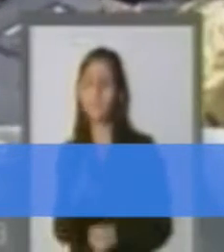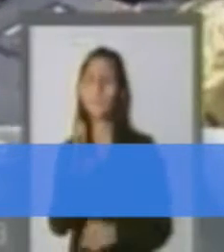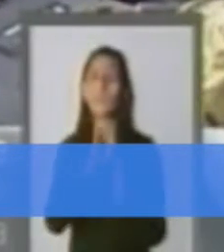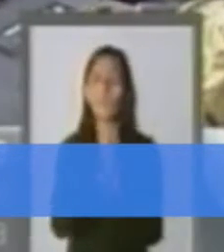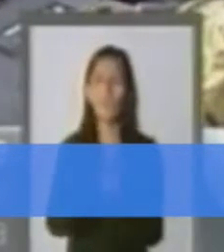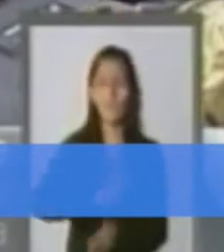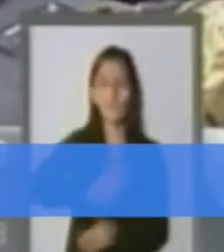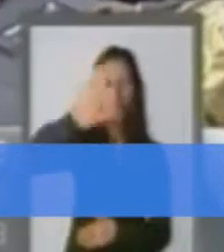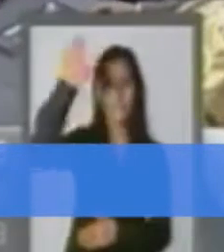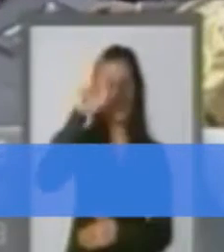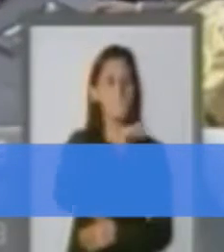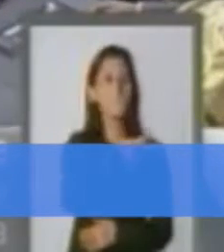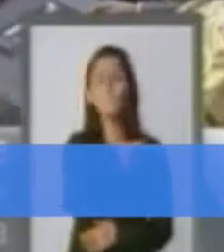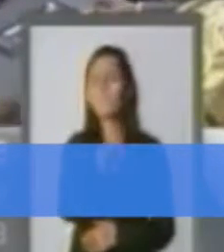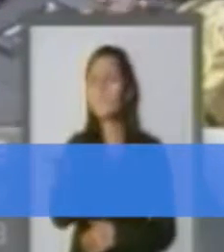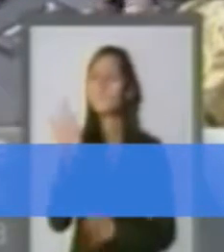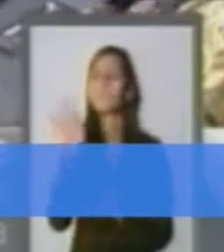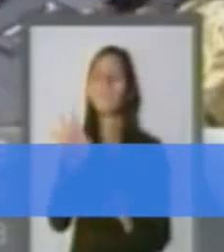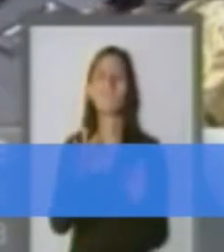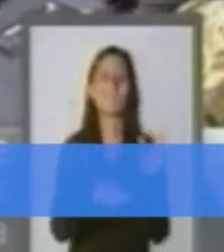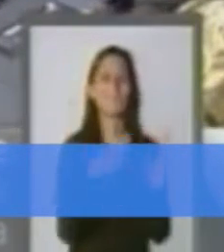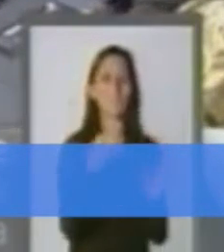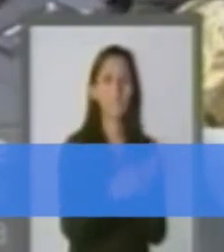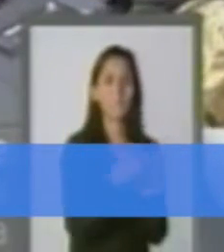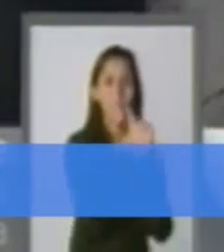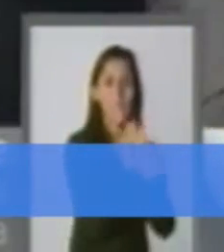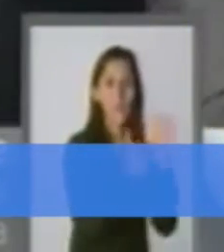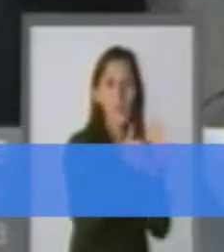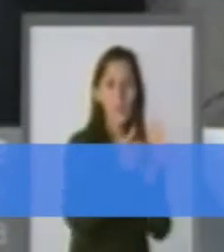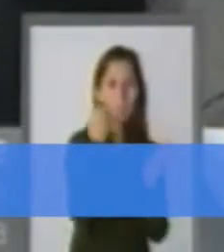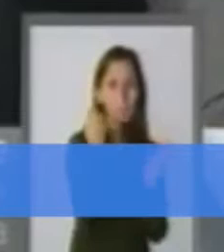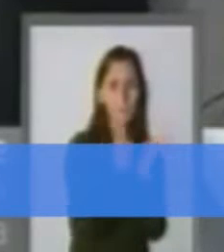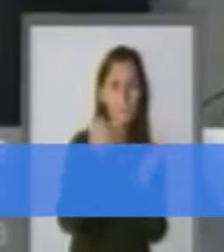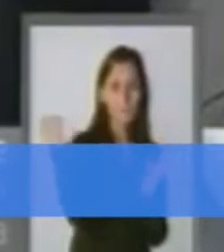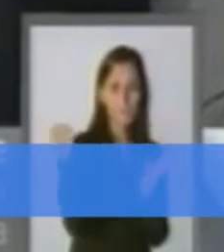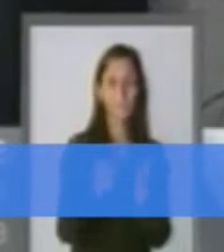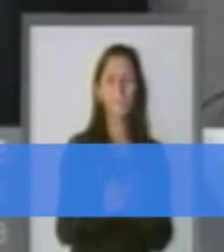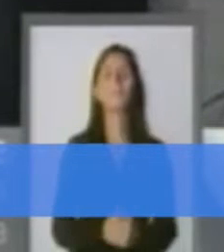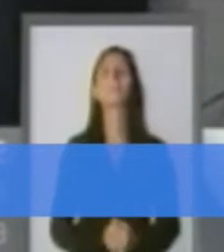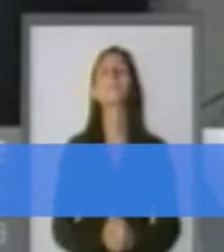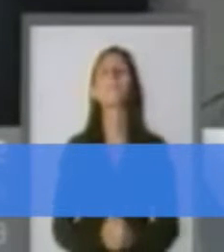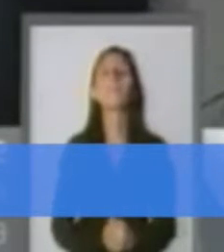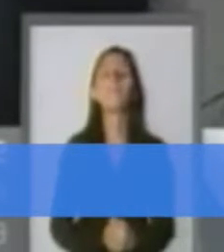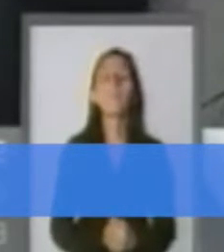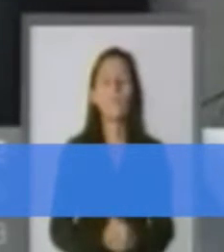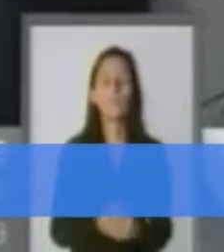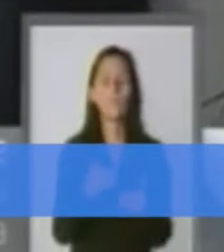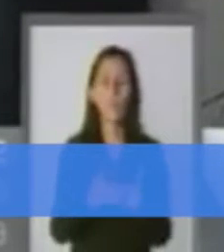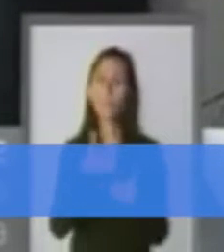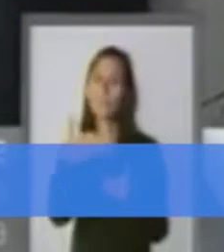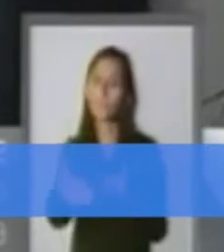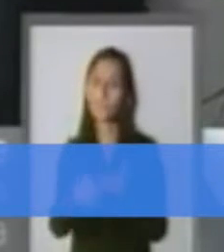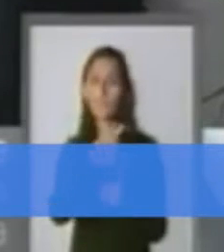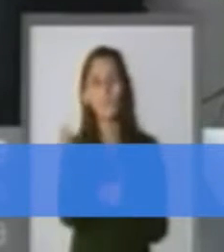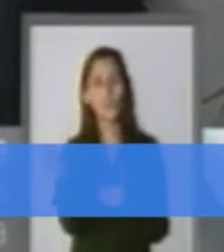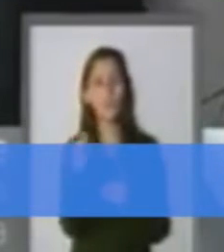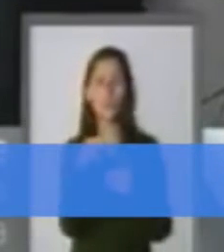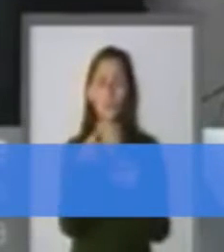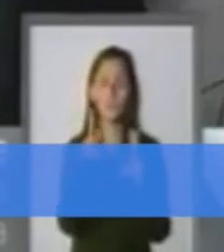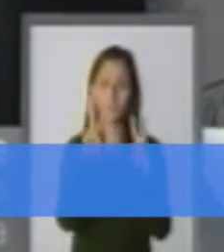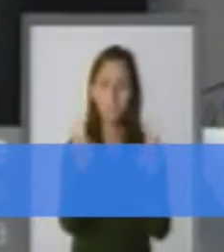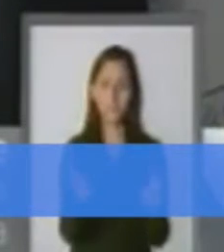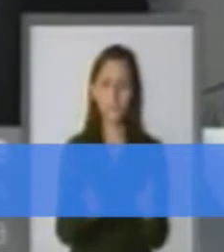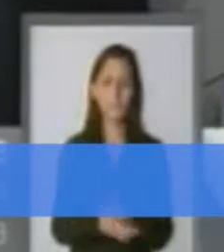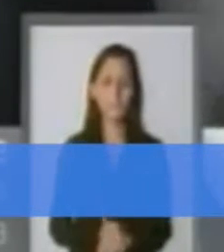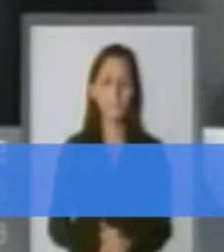honroso lugar, y bueno, con este tipo de determinaciones, cuando los senadores han dado la espalda pues a la